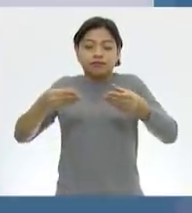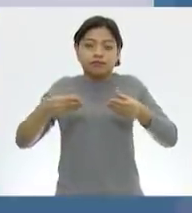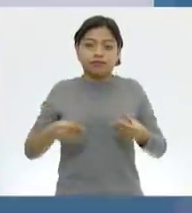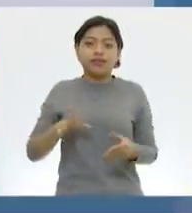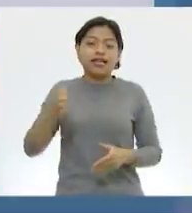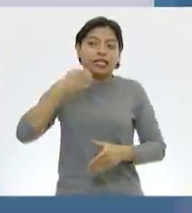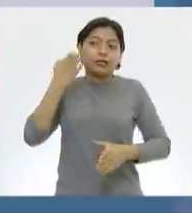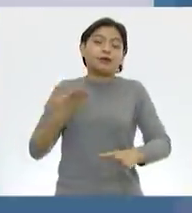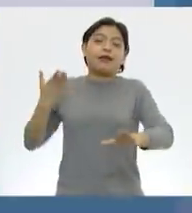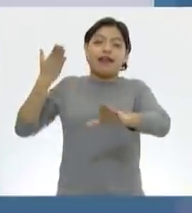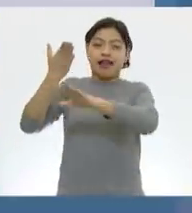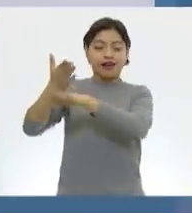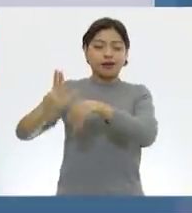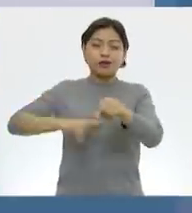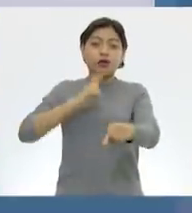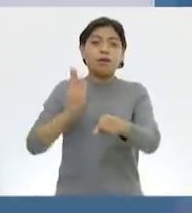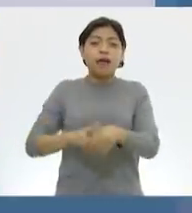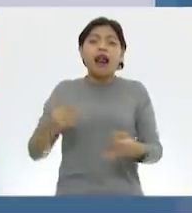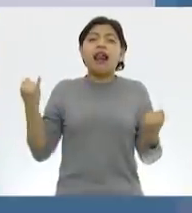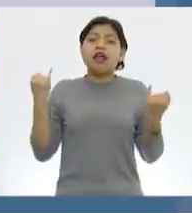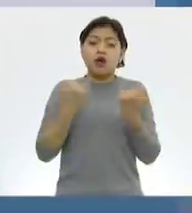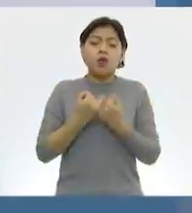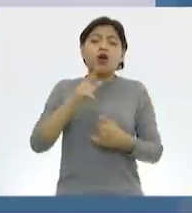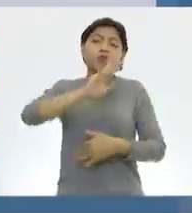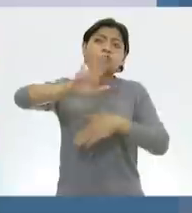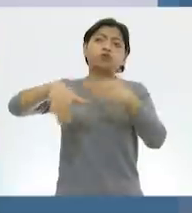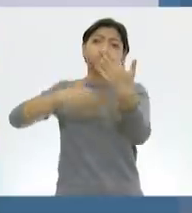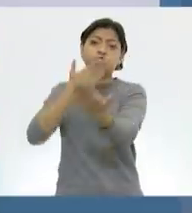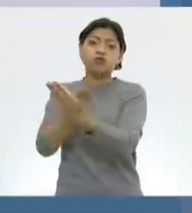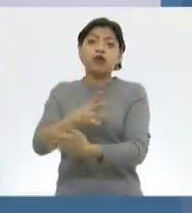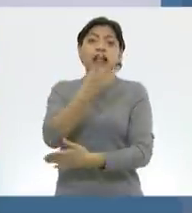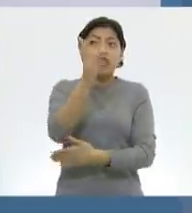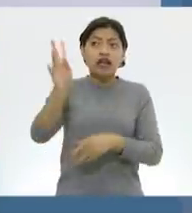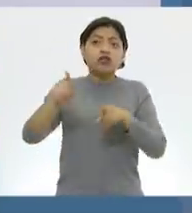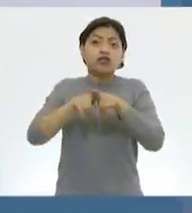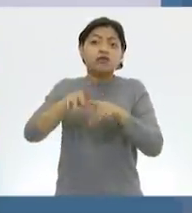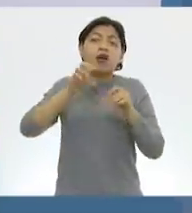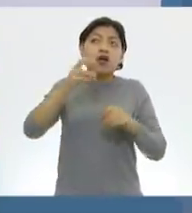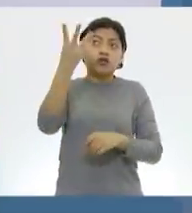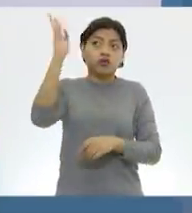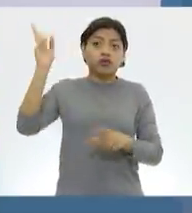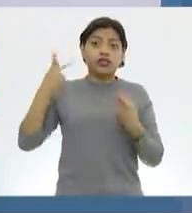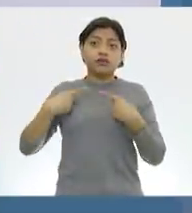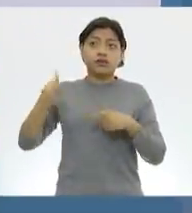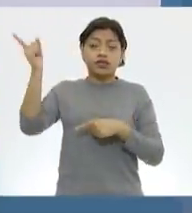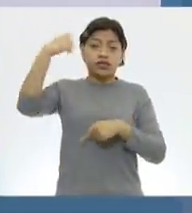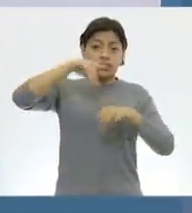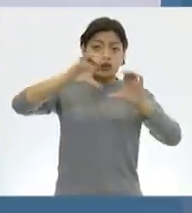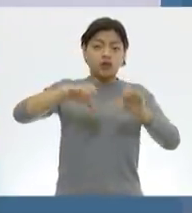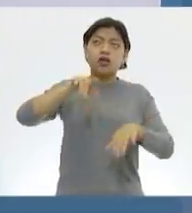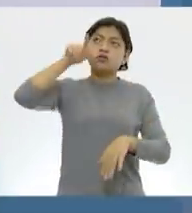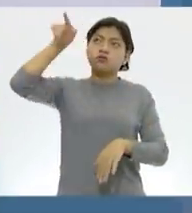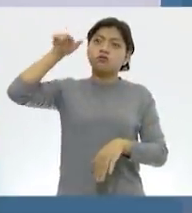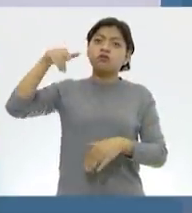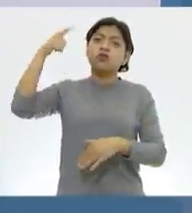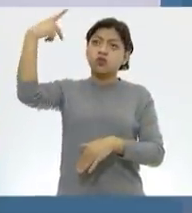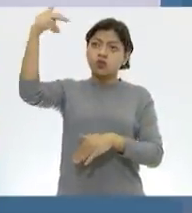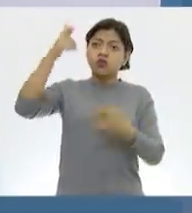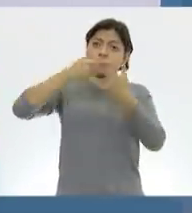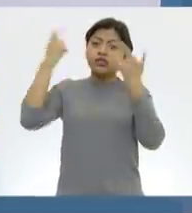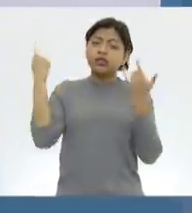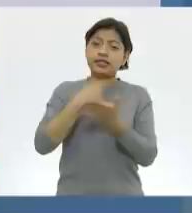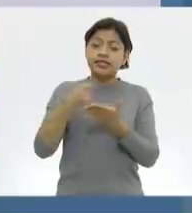También podrías proponerle a tus hermanos o a quien te cuide en estos momentos que escriban el suyo. Y una vez que inicias